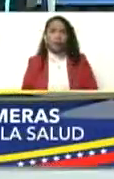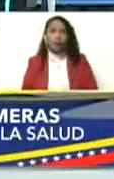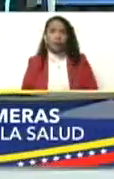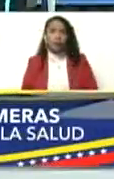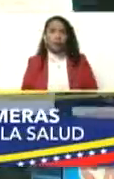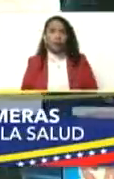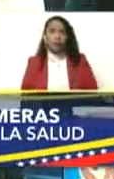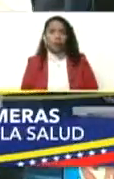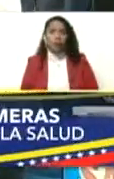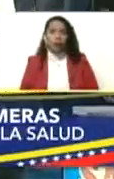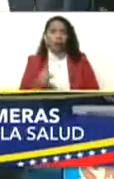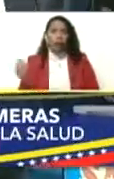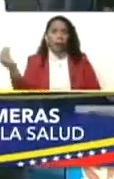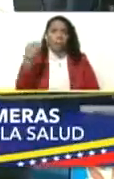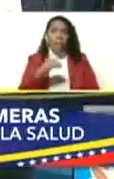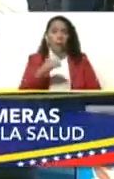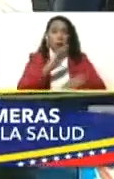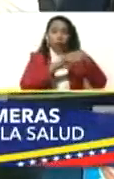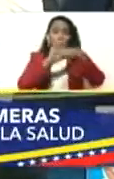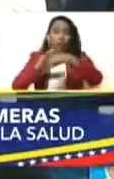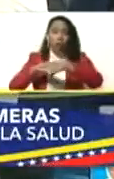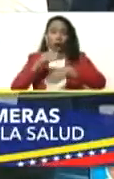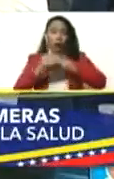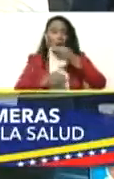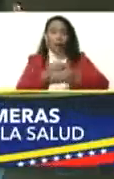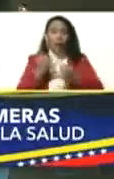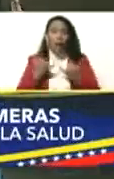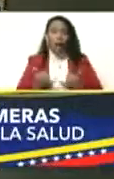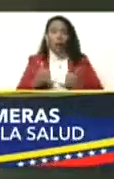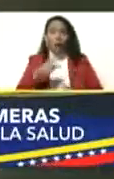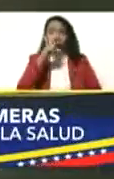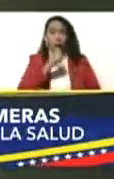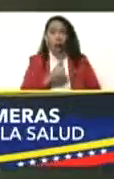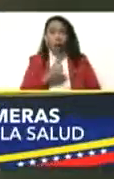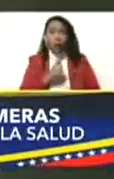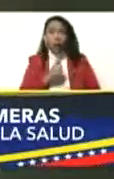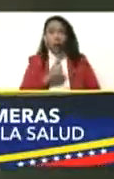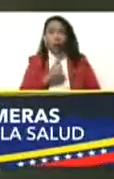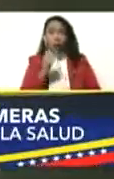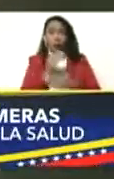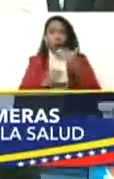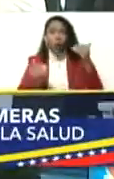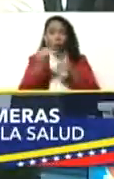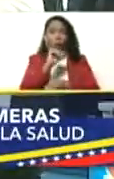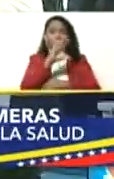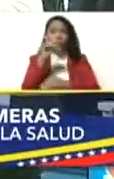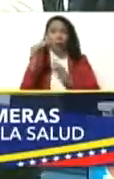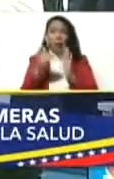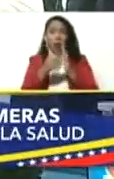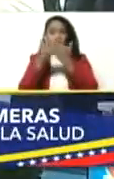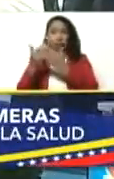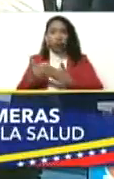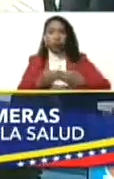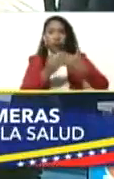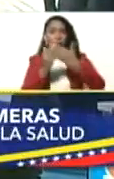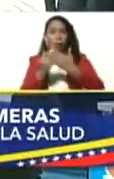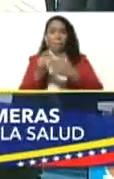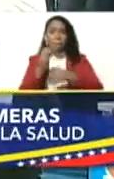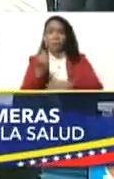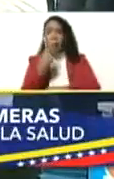Además, ha hecho un llamado a garantizar para el presente año la entrada a la enseñanza superior de más de 30.000 estudiantes de medicina